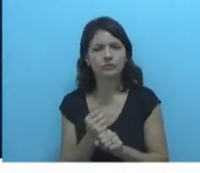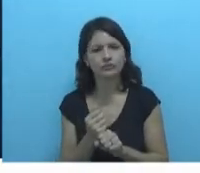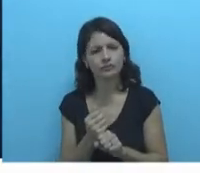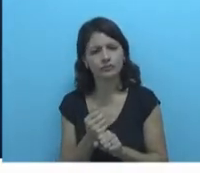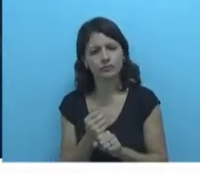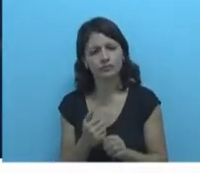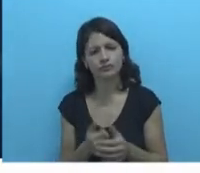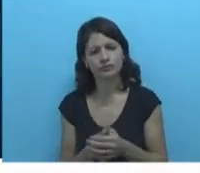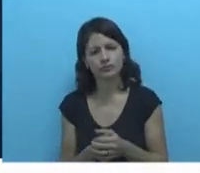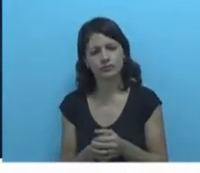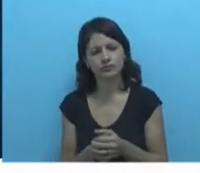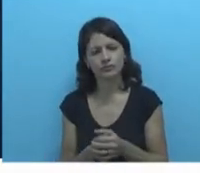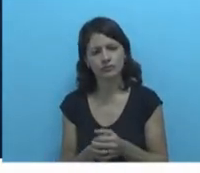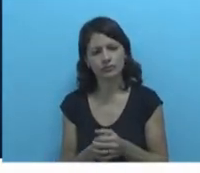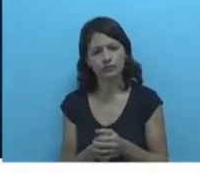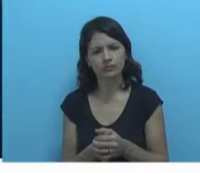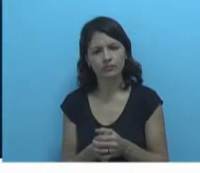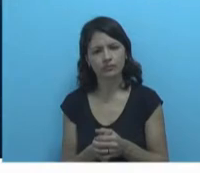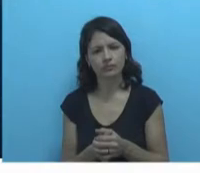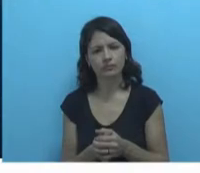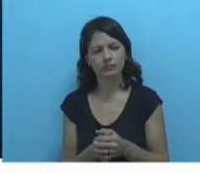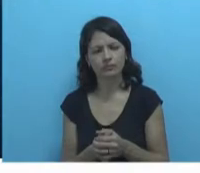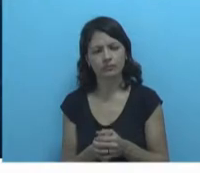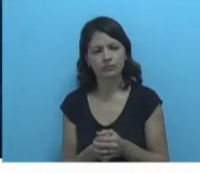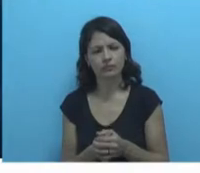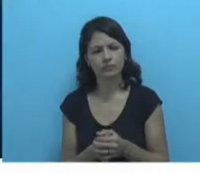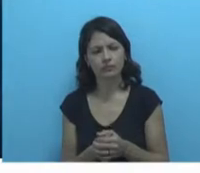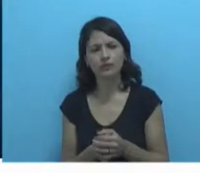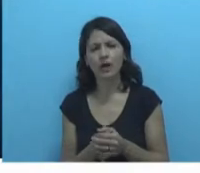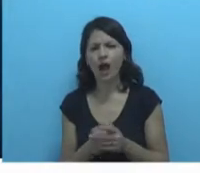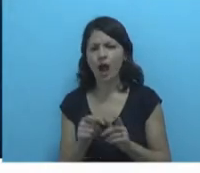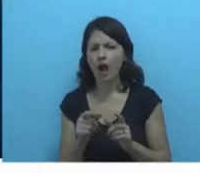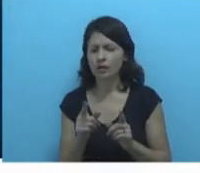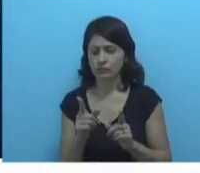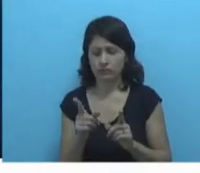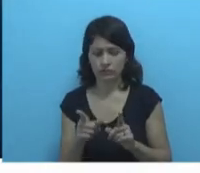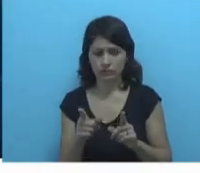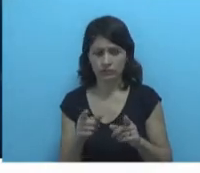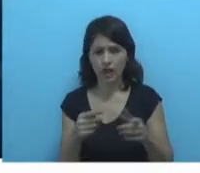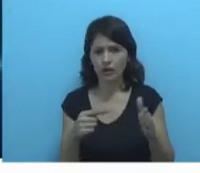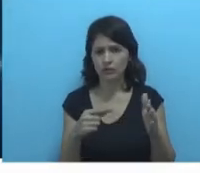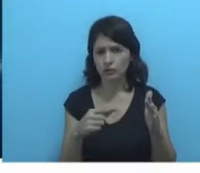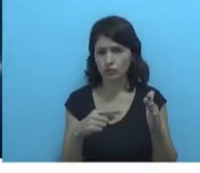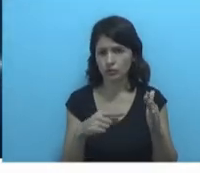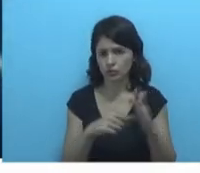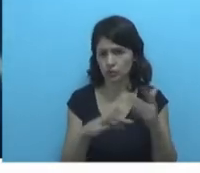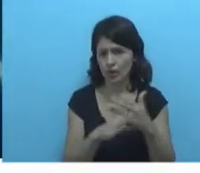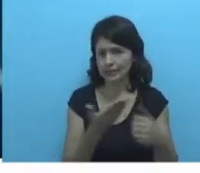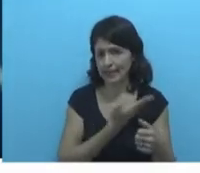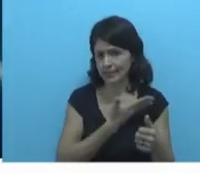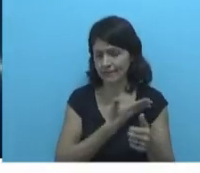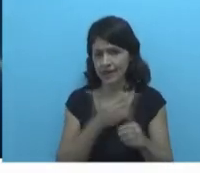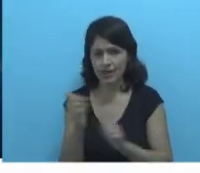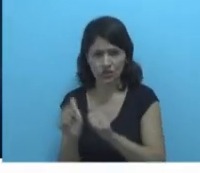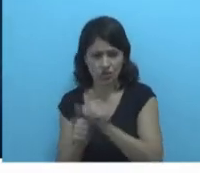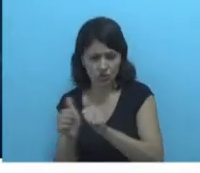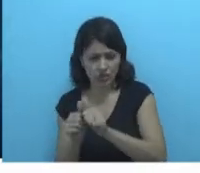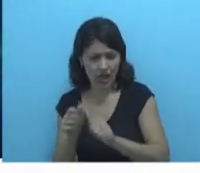datos alarmantes respecto de los dos conglomerados como son el Gran Rosario y el Gran Santa